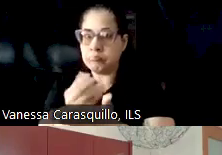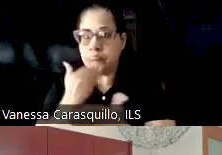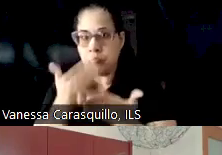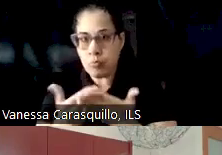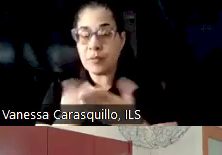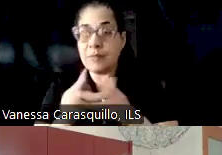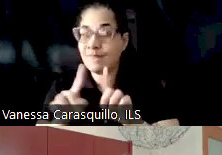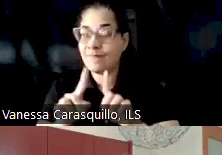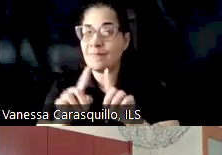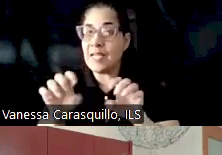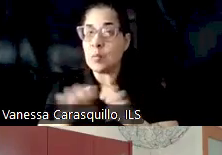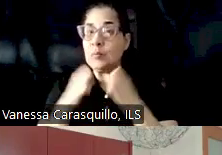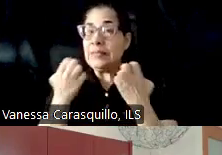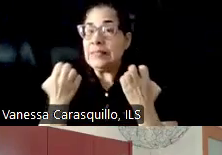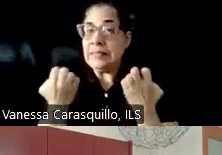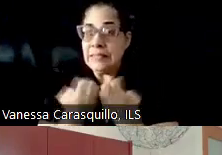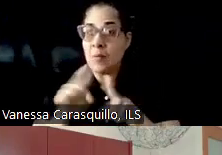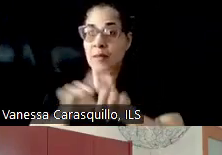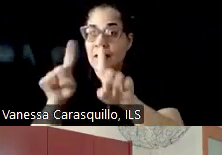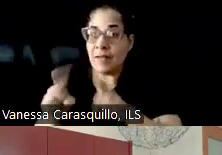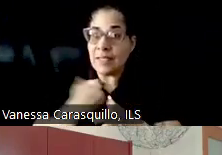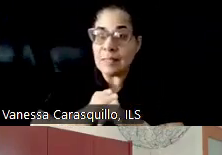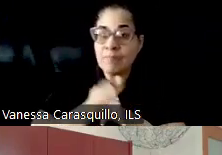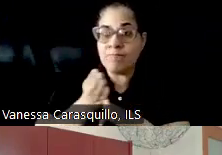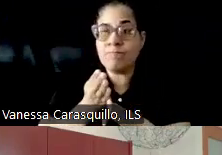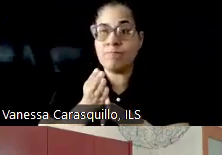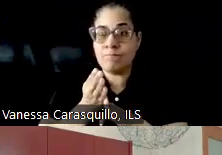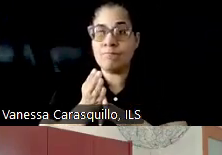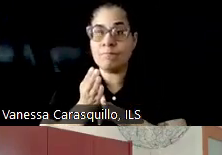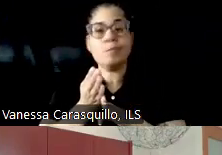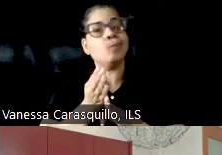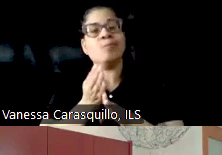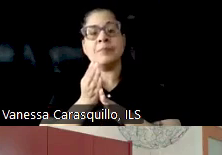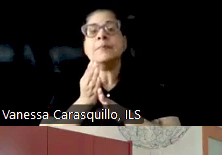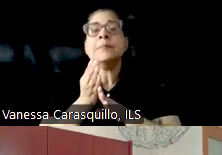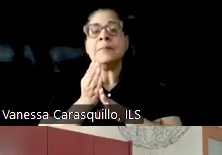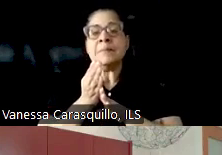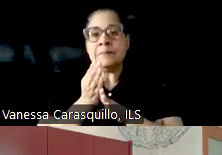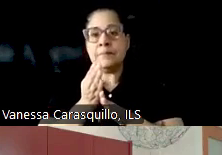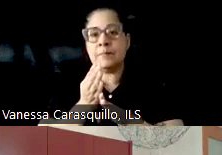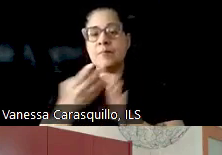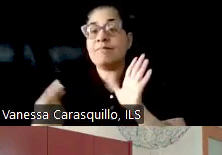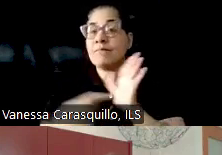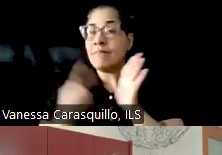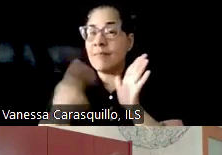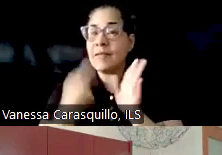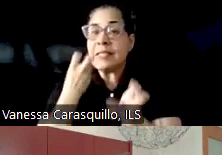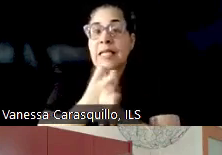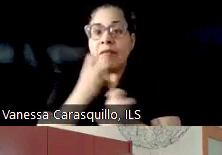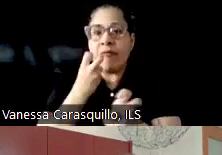un equipo interdisciplinario y una conexión que a veces es muy difícil